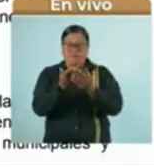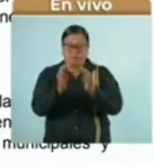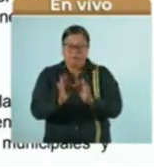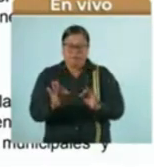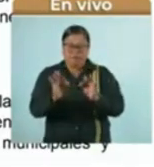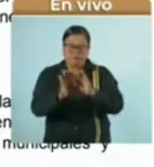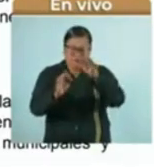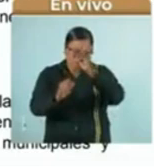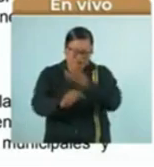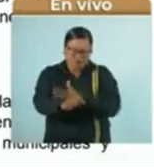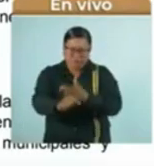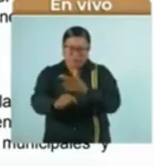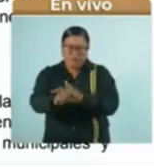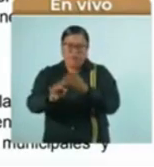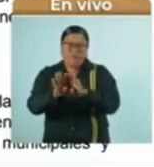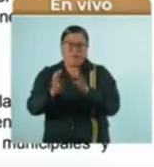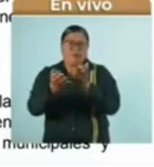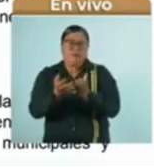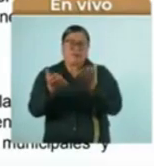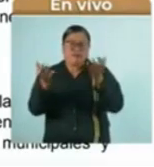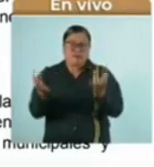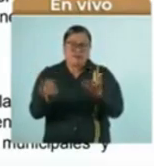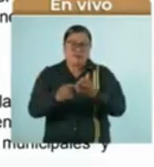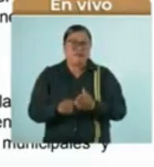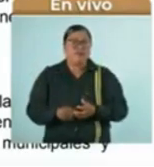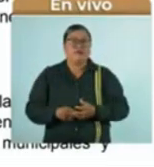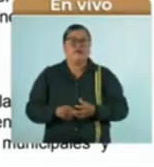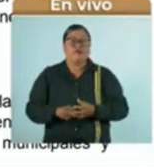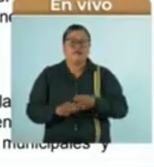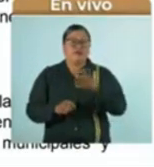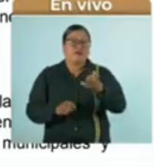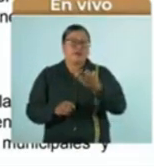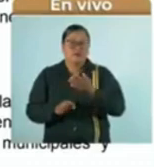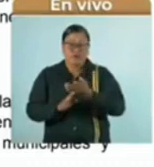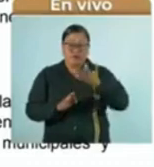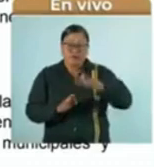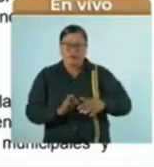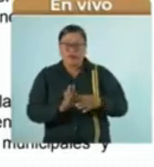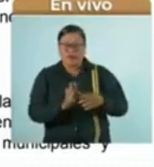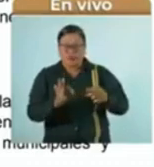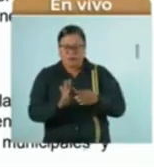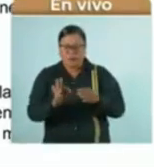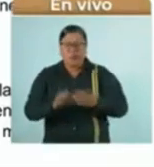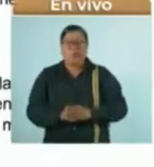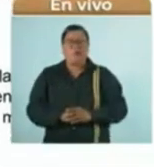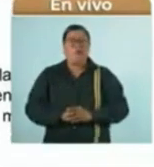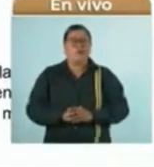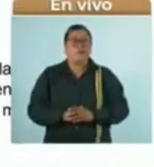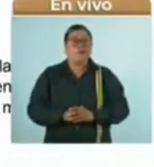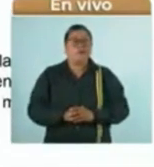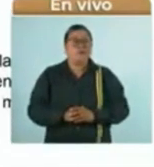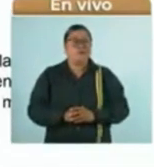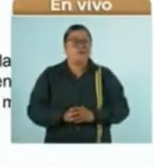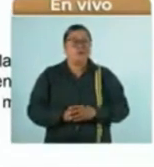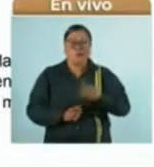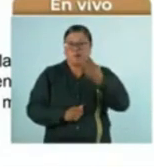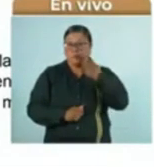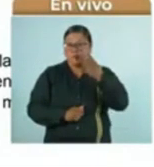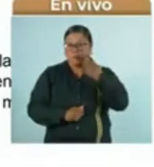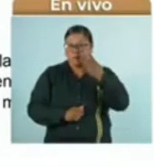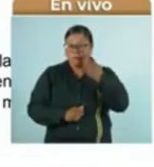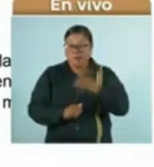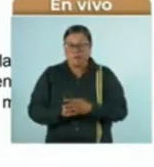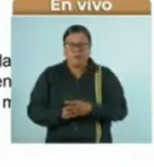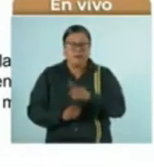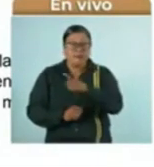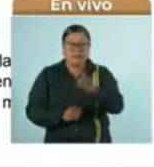de regularización de tenencia de la tierra. Derivado de lo anterior, adelante por favor, fíjense, esto que lo